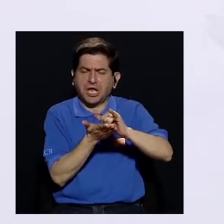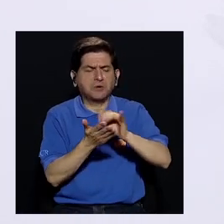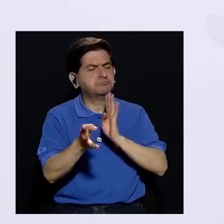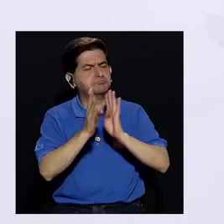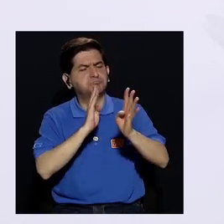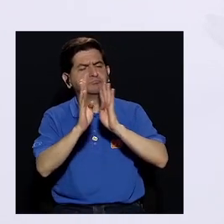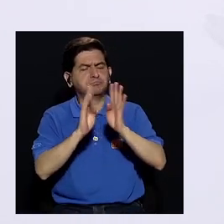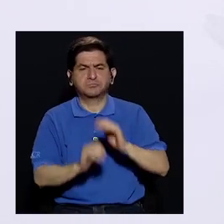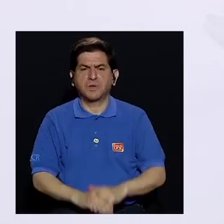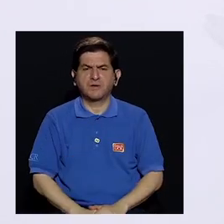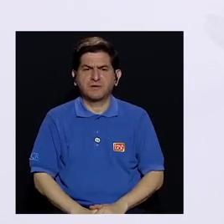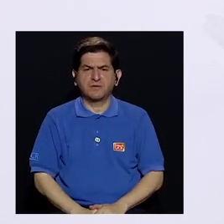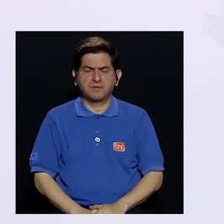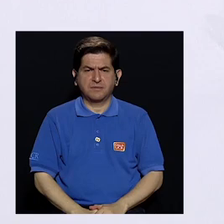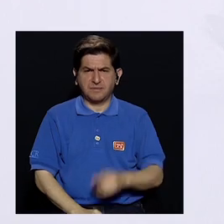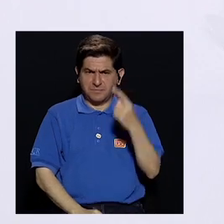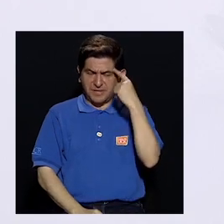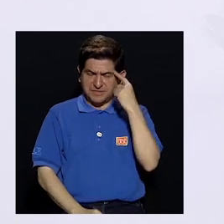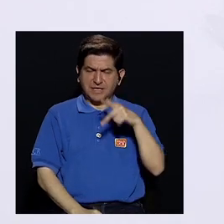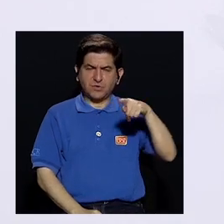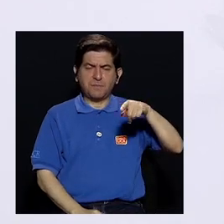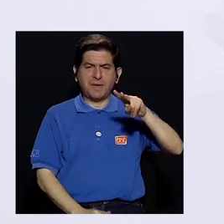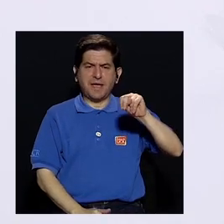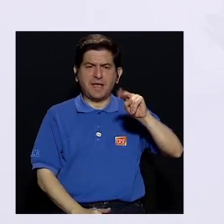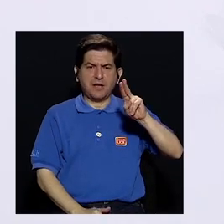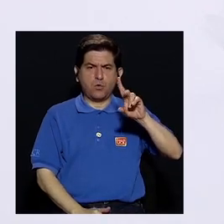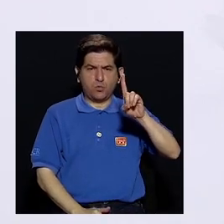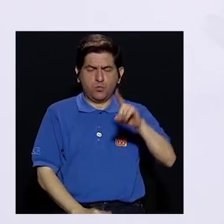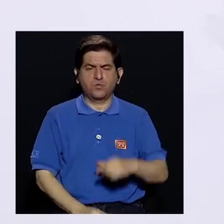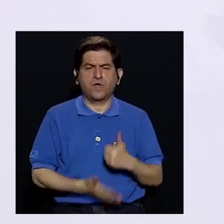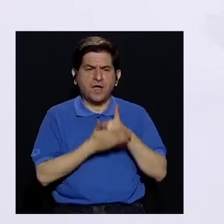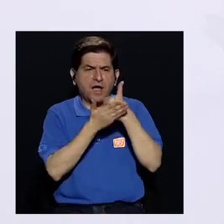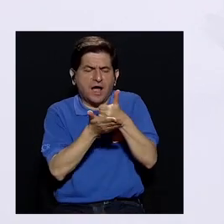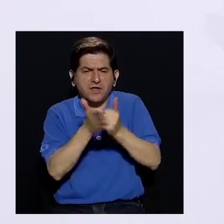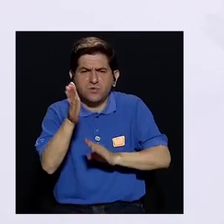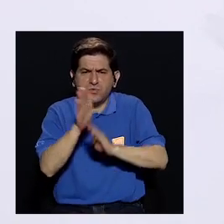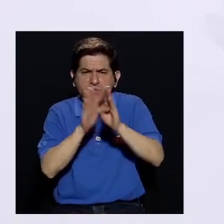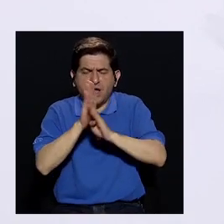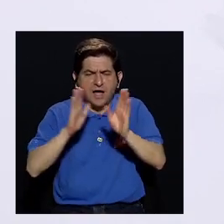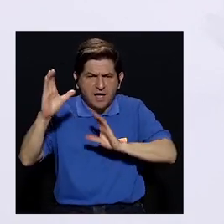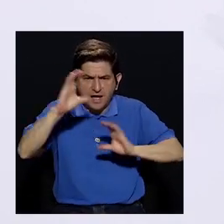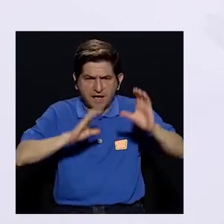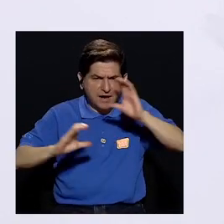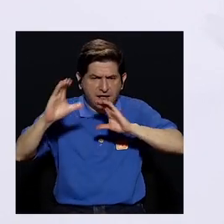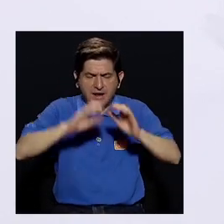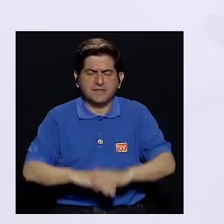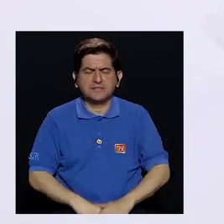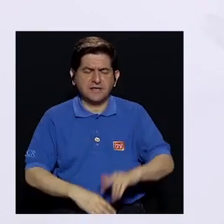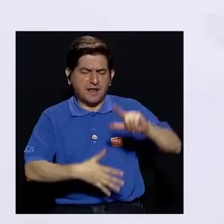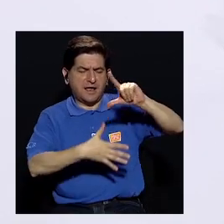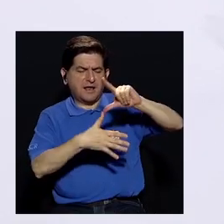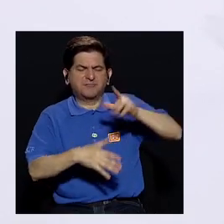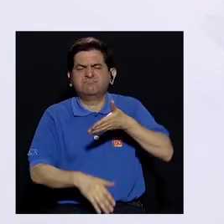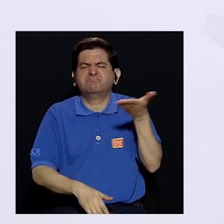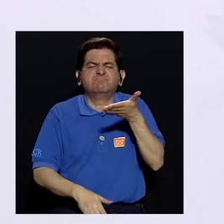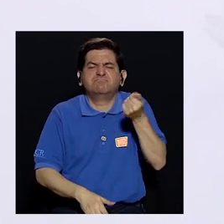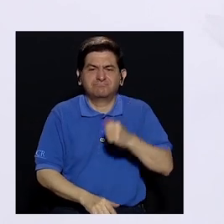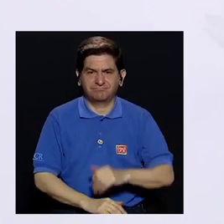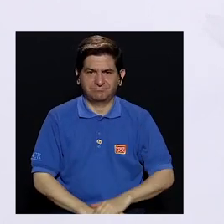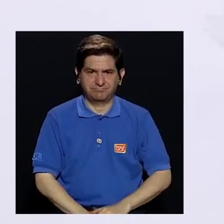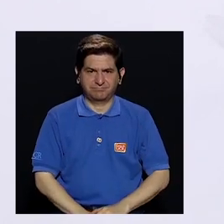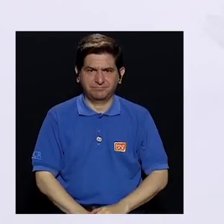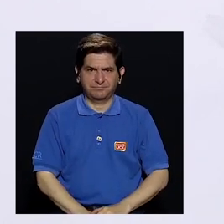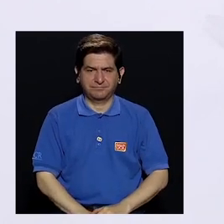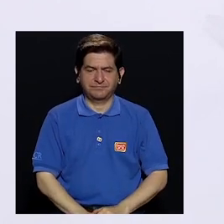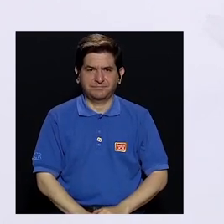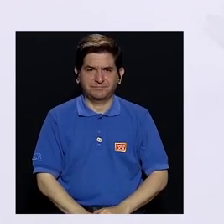de que podía hacer el penedés para ayudar el desarrollo de la ciencia en el en américa latina